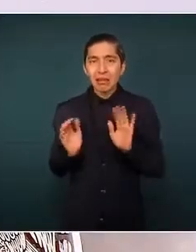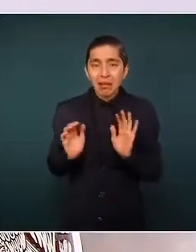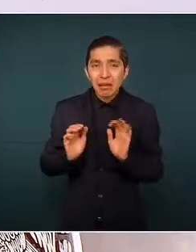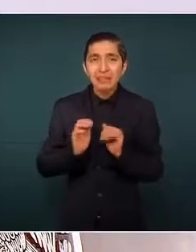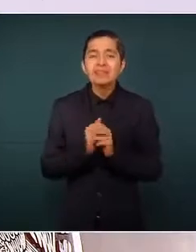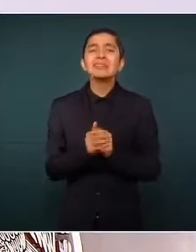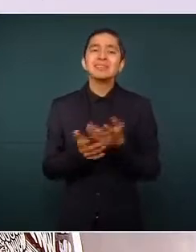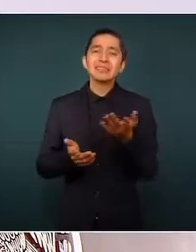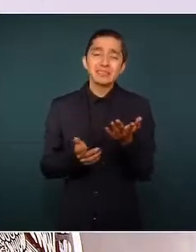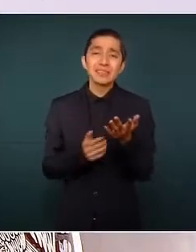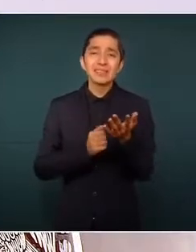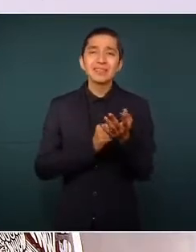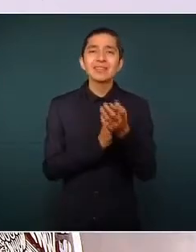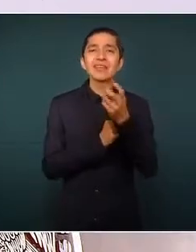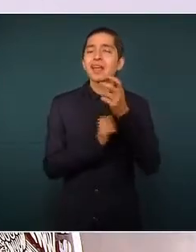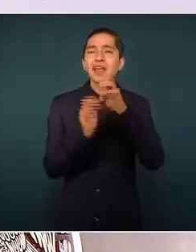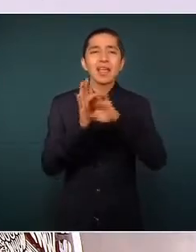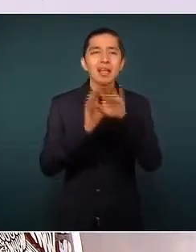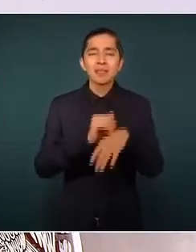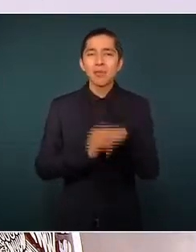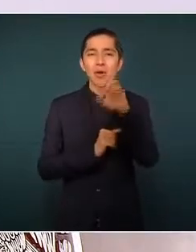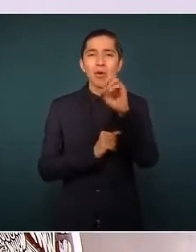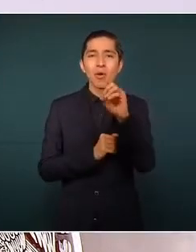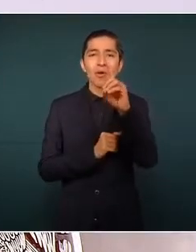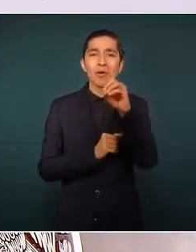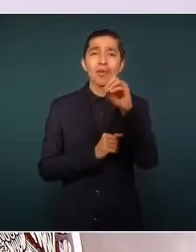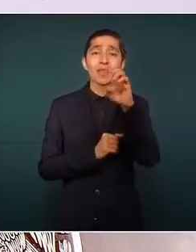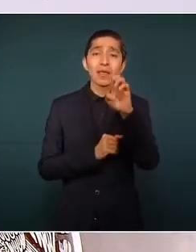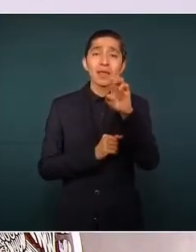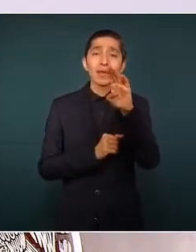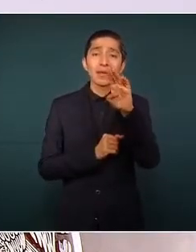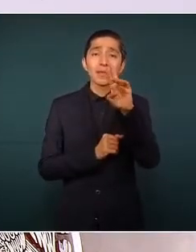Es el caso de Odebrecht,